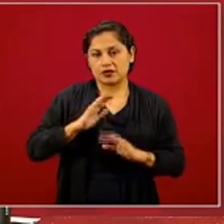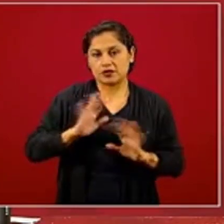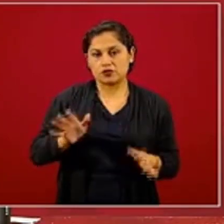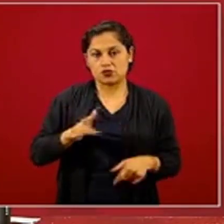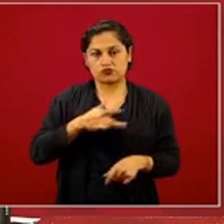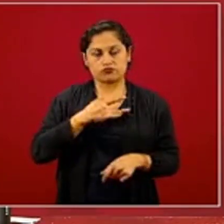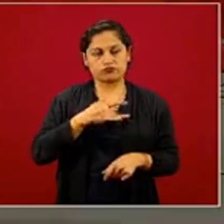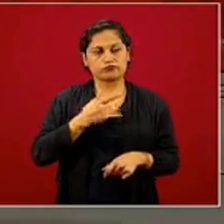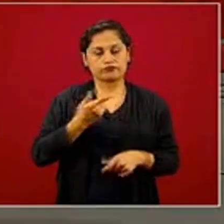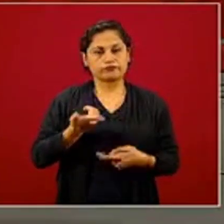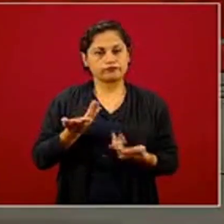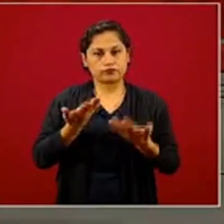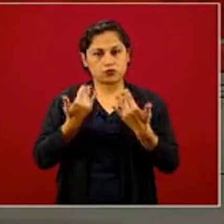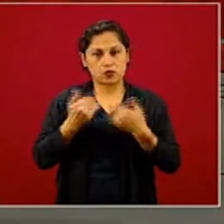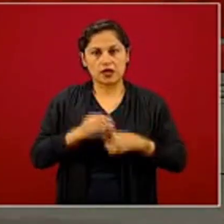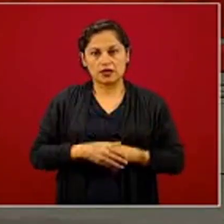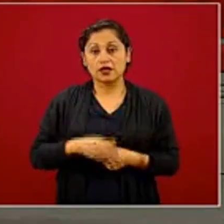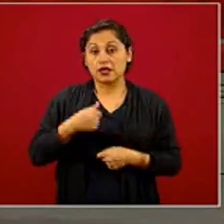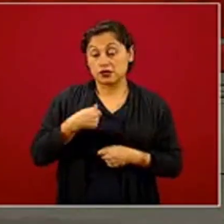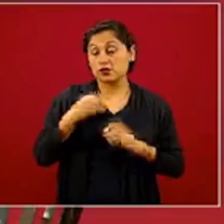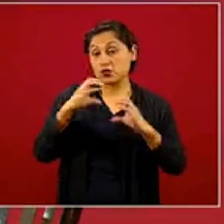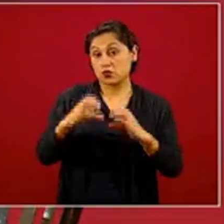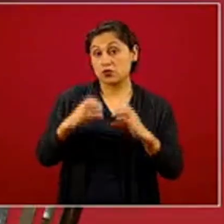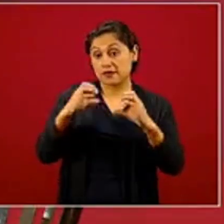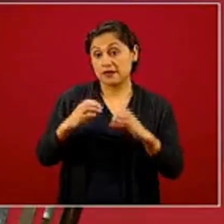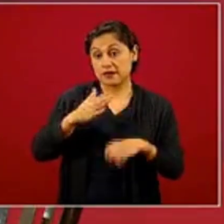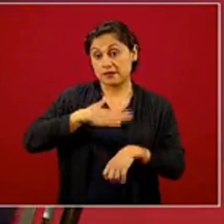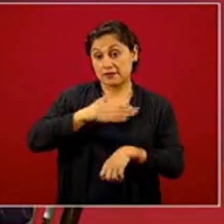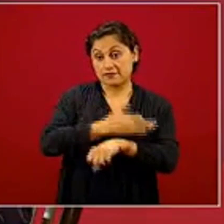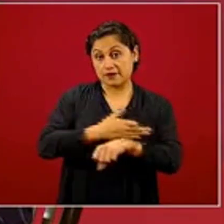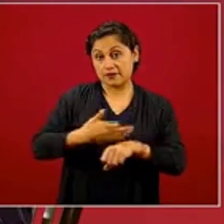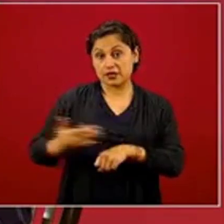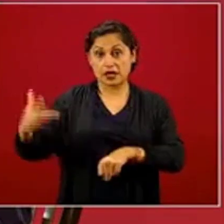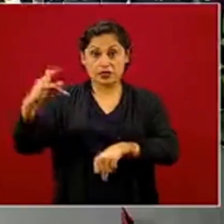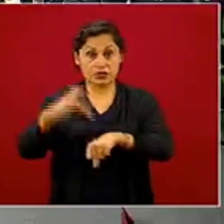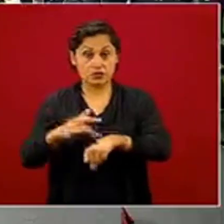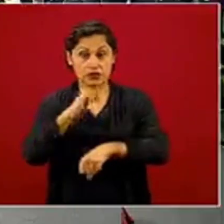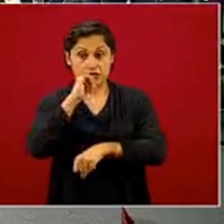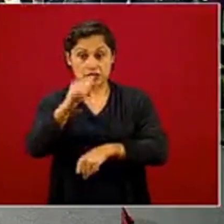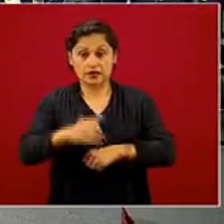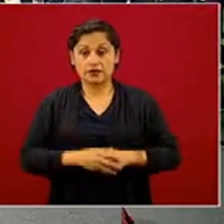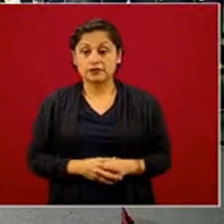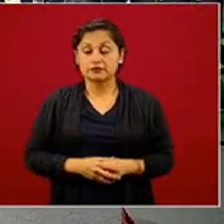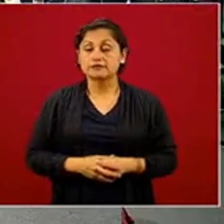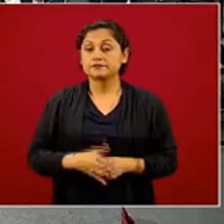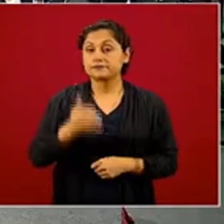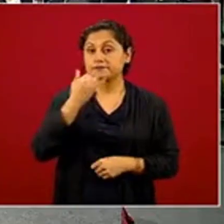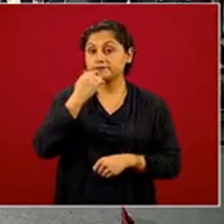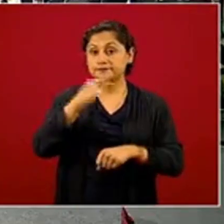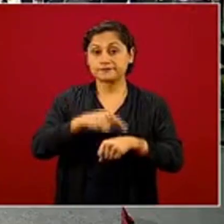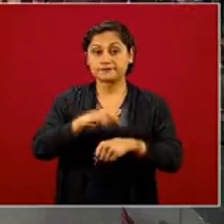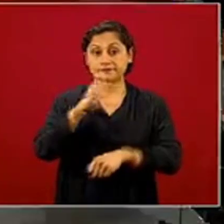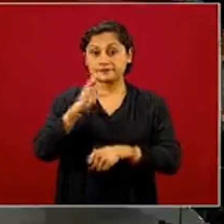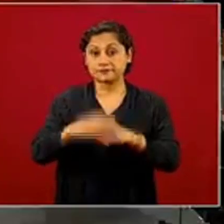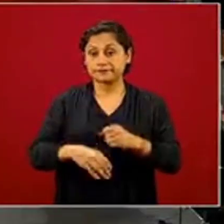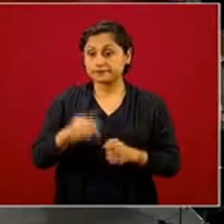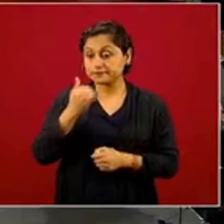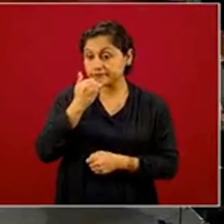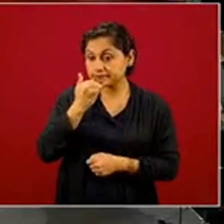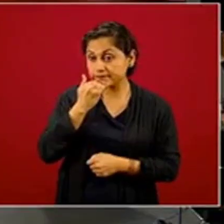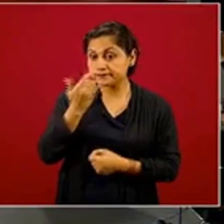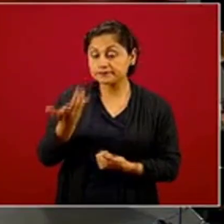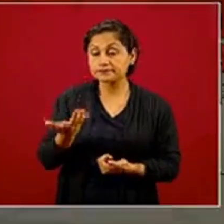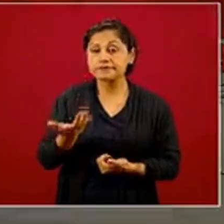que nadie en mi familia o en mis cercanos lo toque. Ya no nos queda tiempo. Olinka, disculpe. Son